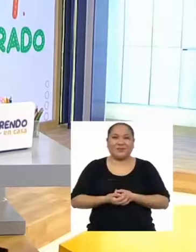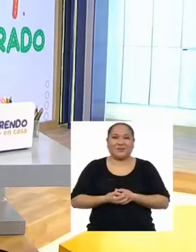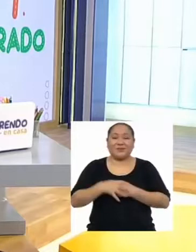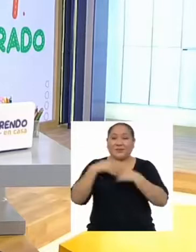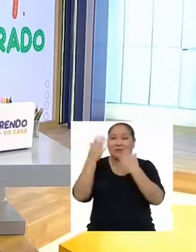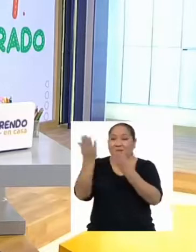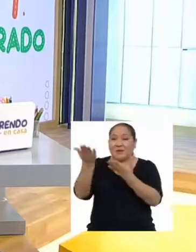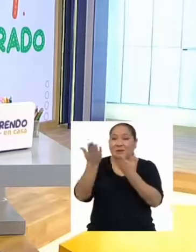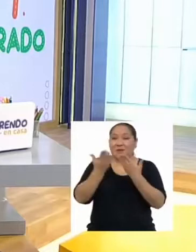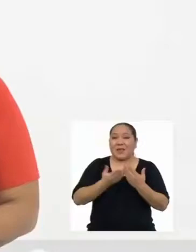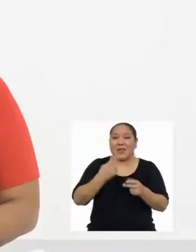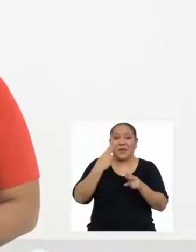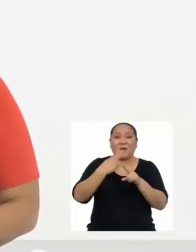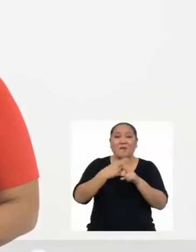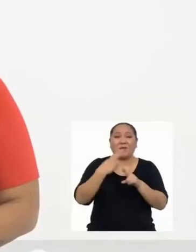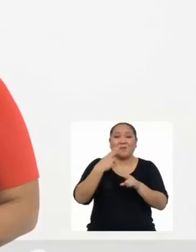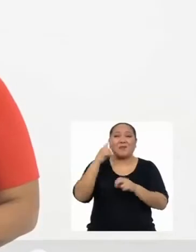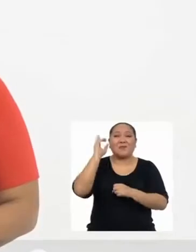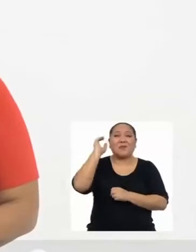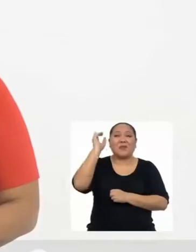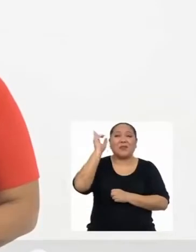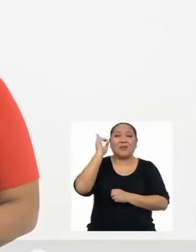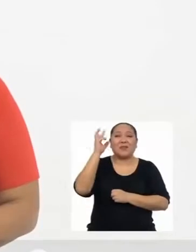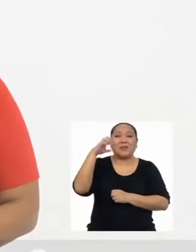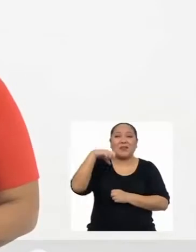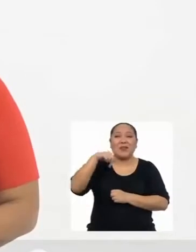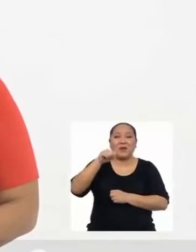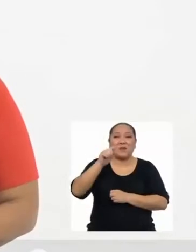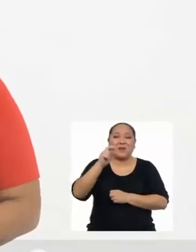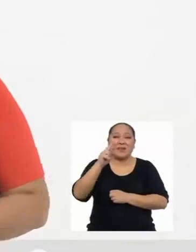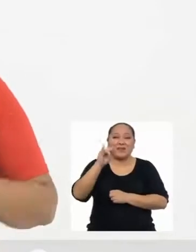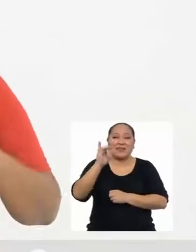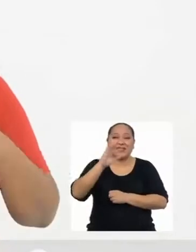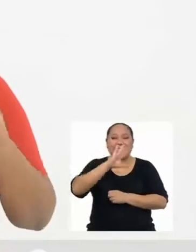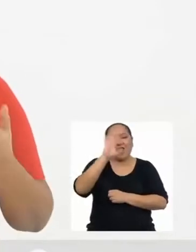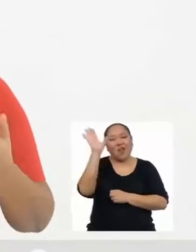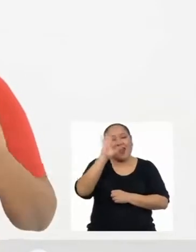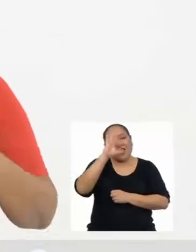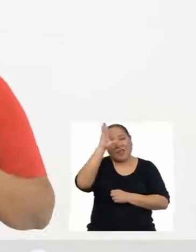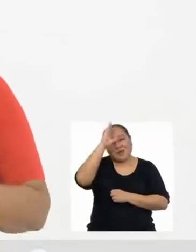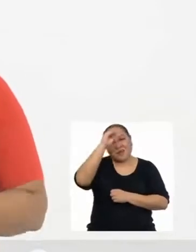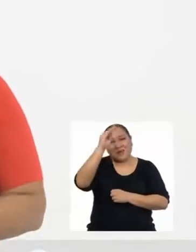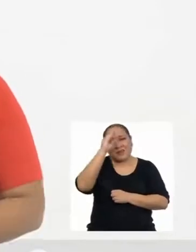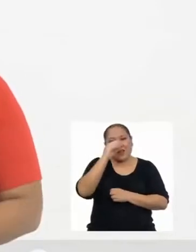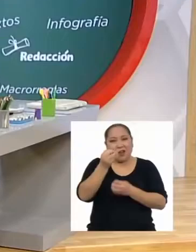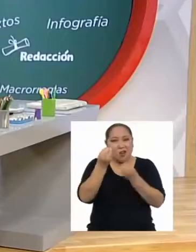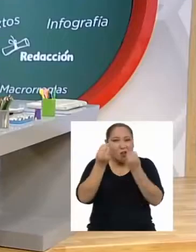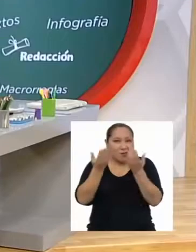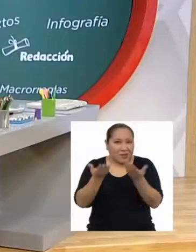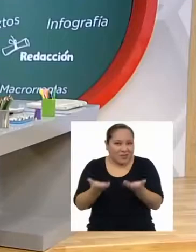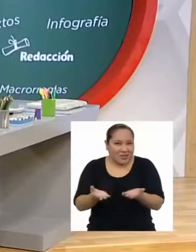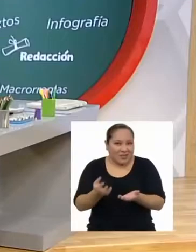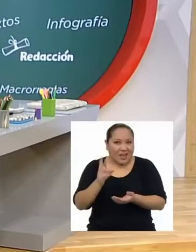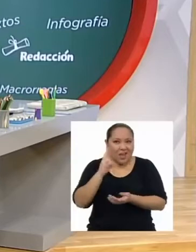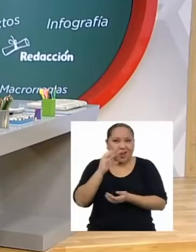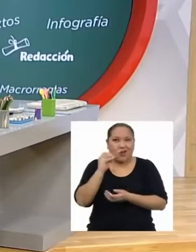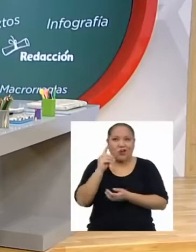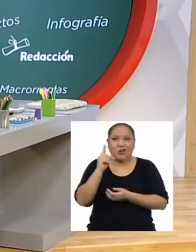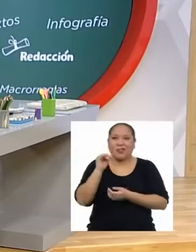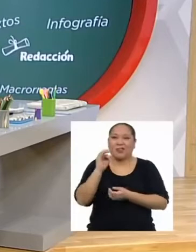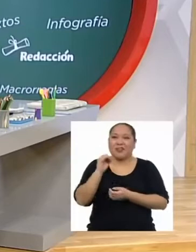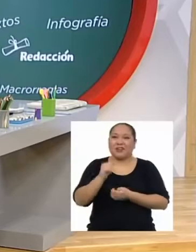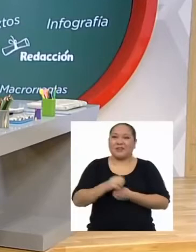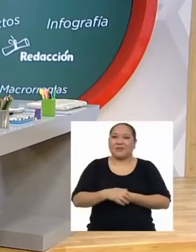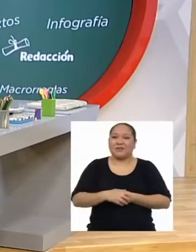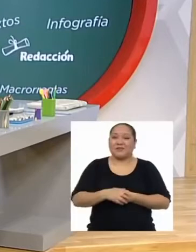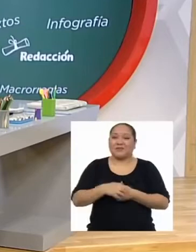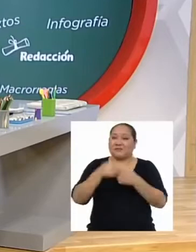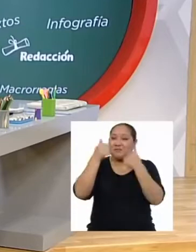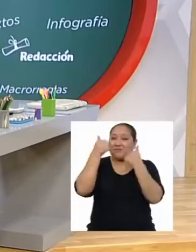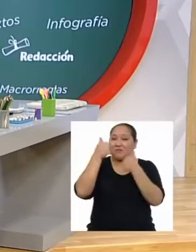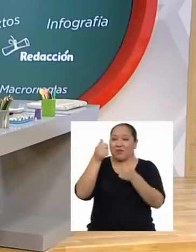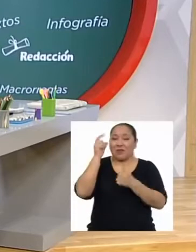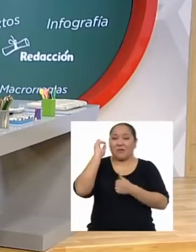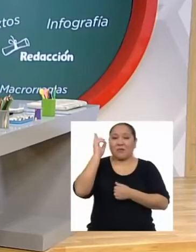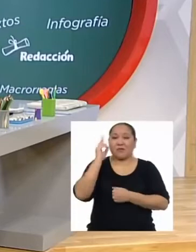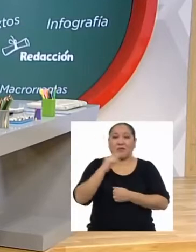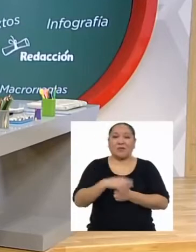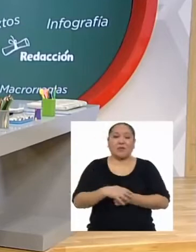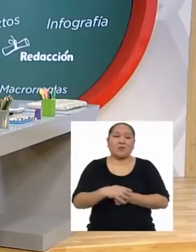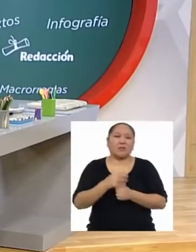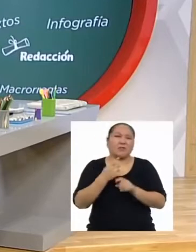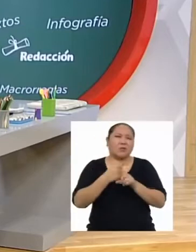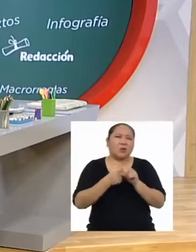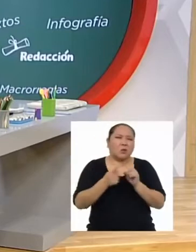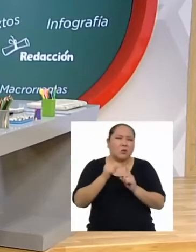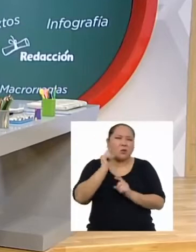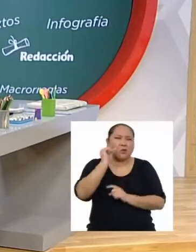¡Bienvenida, profesora Patricia! Hola, chicas y chicos. ¿Cómo estás, Rodrigo? Bien, profesora, aunque un poco